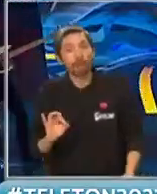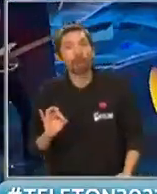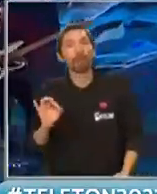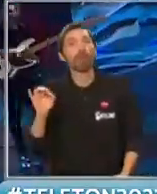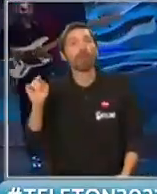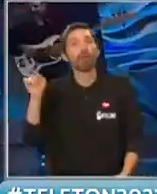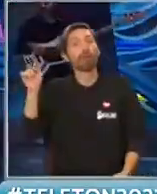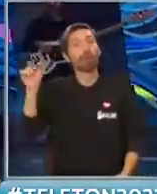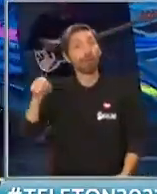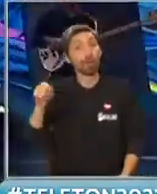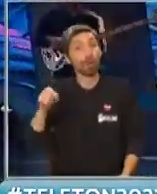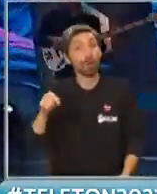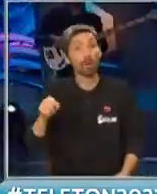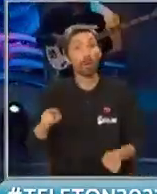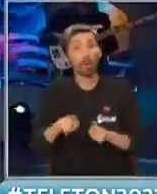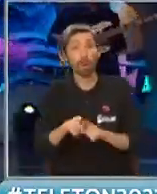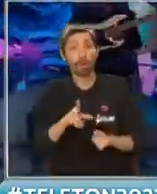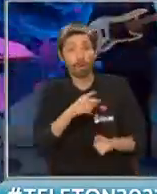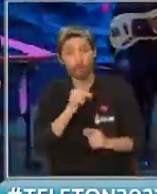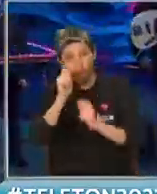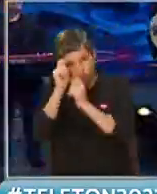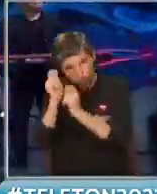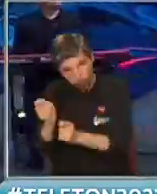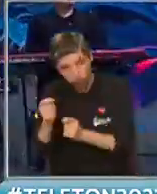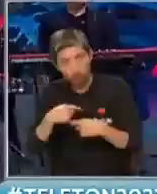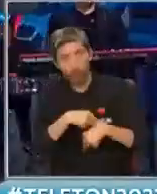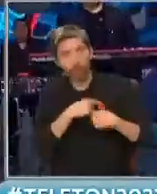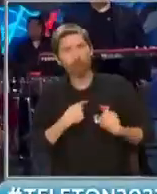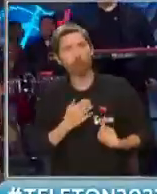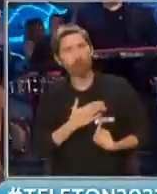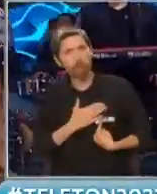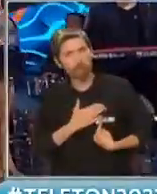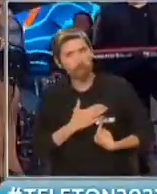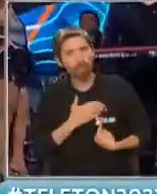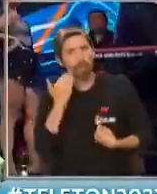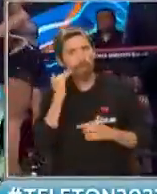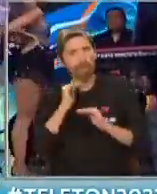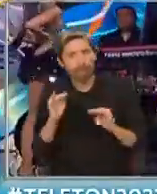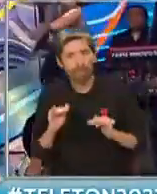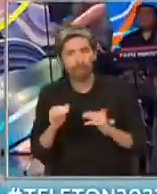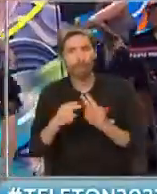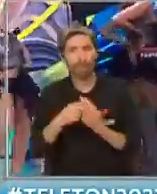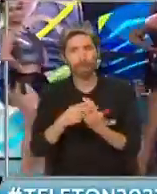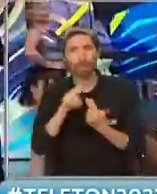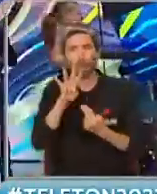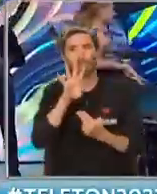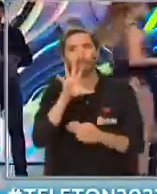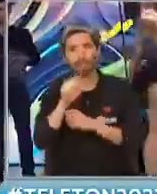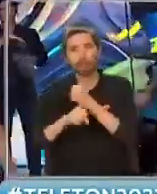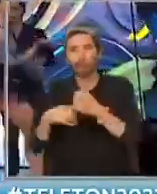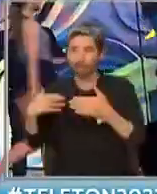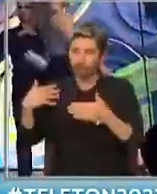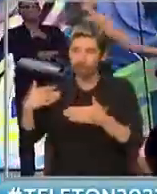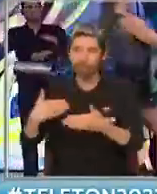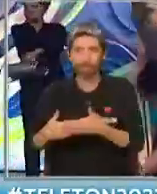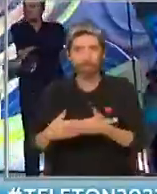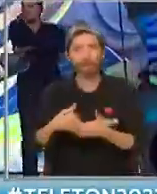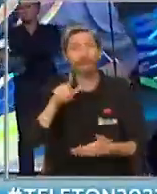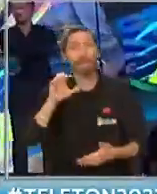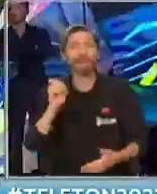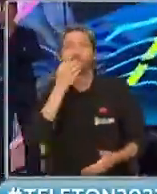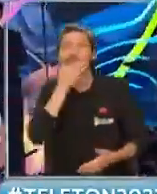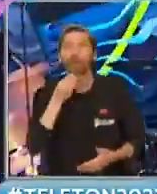este este premio este reconocimiento el corazón de los niño La Teletón 45 años ya mi Leo hermoso